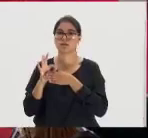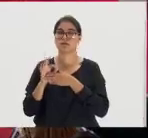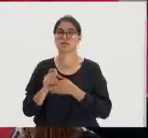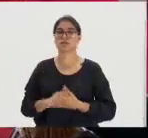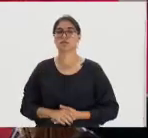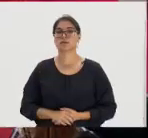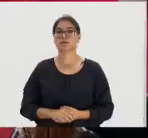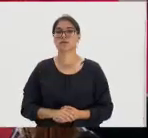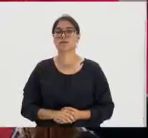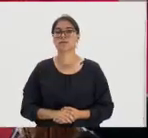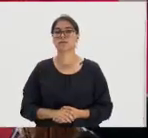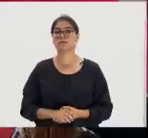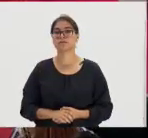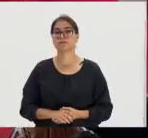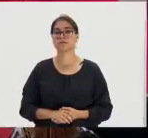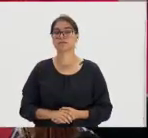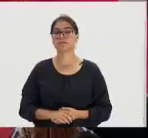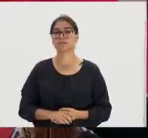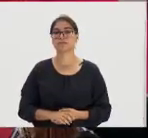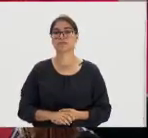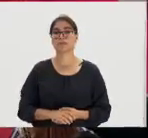medio, la cosa se le complica.